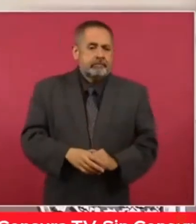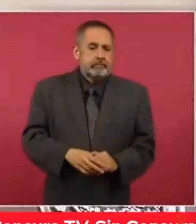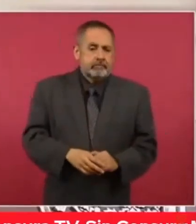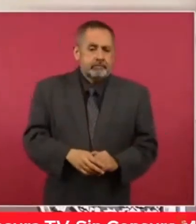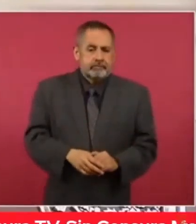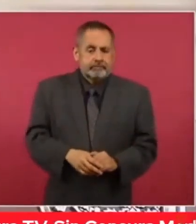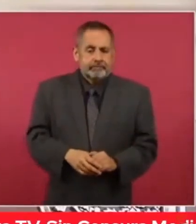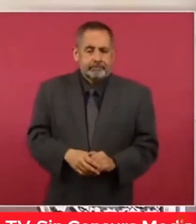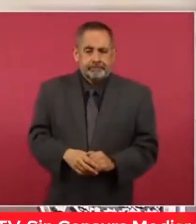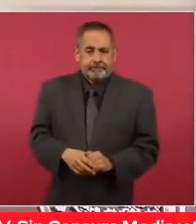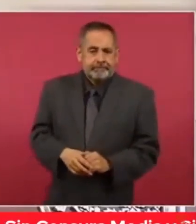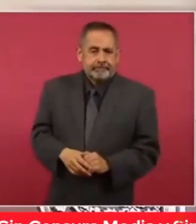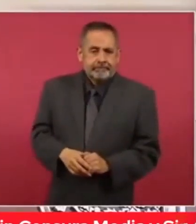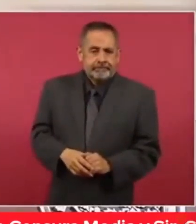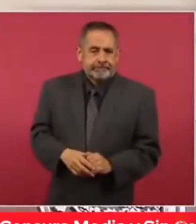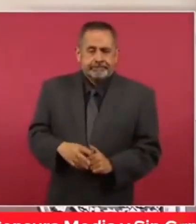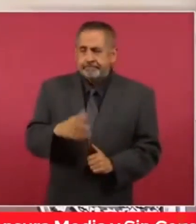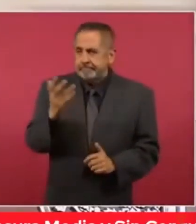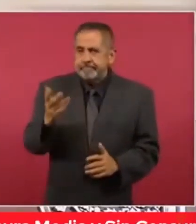Entonces,